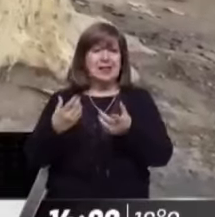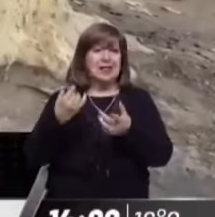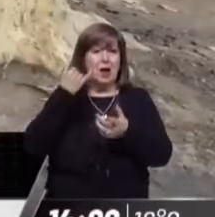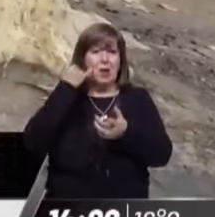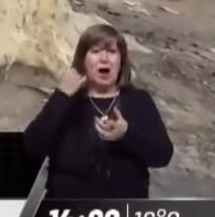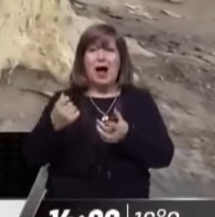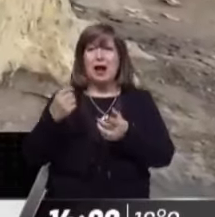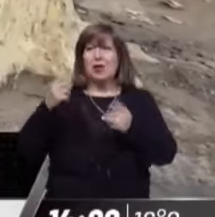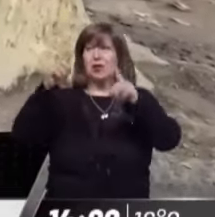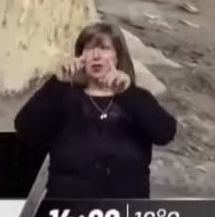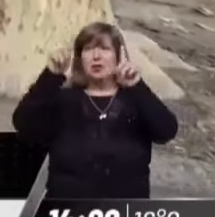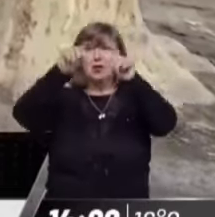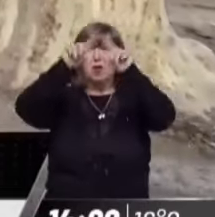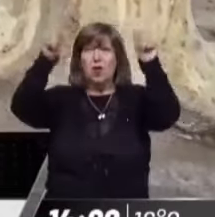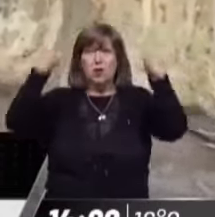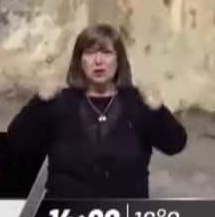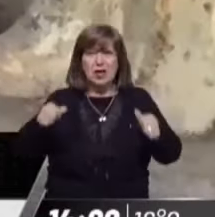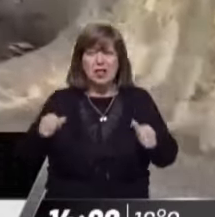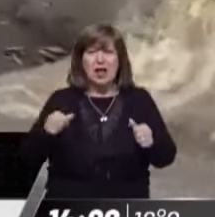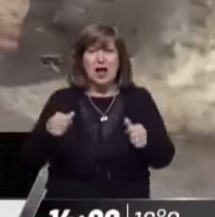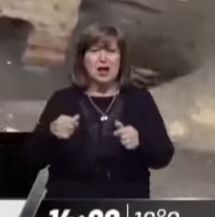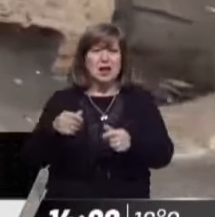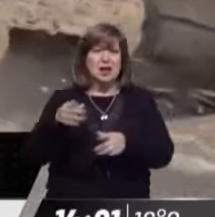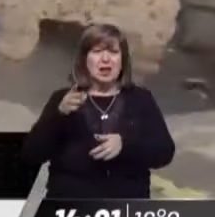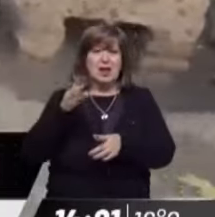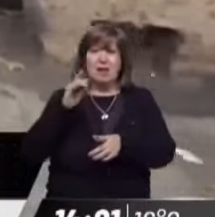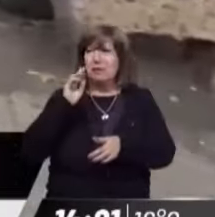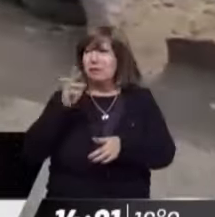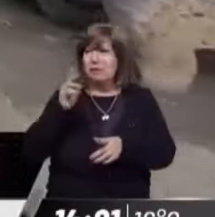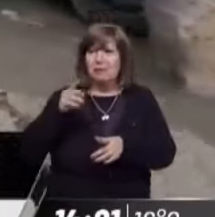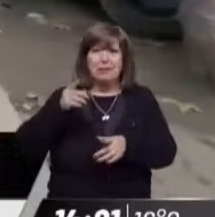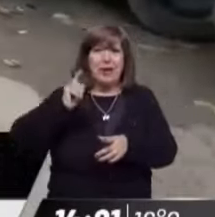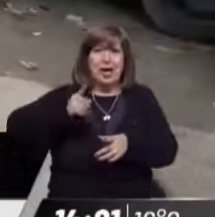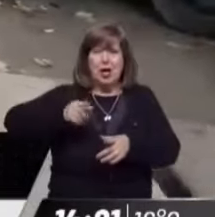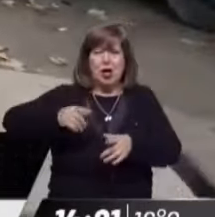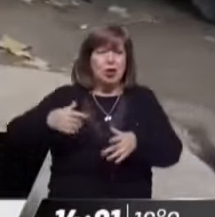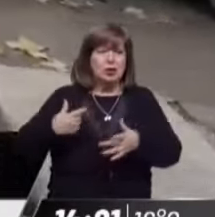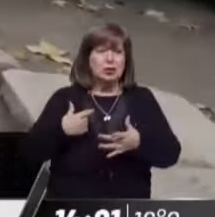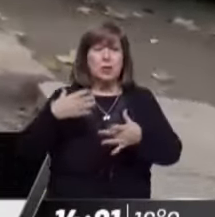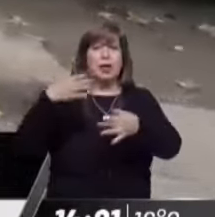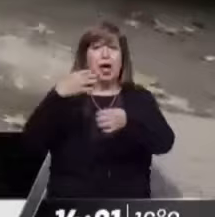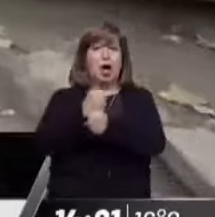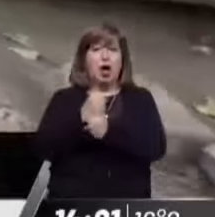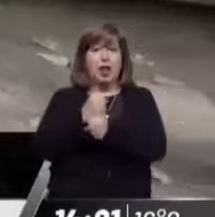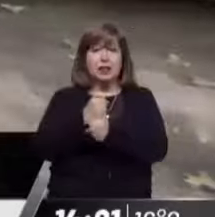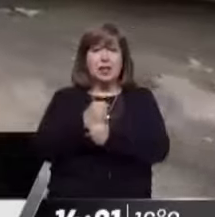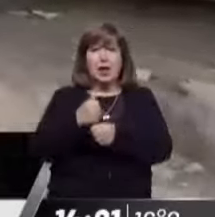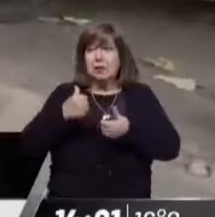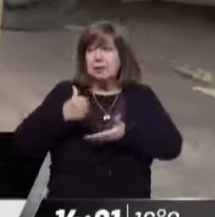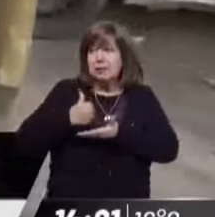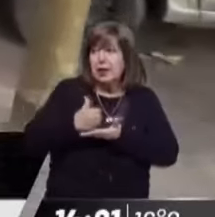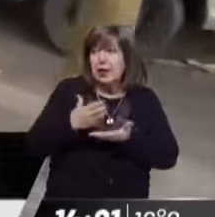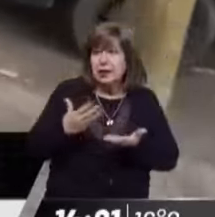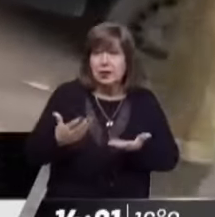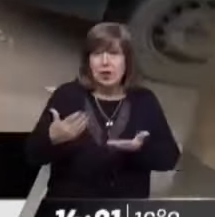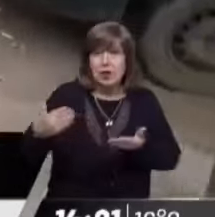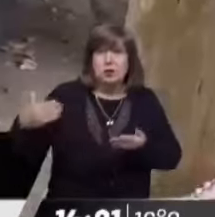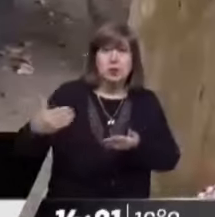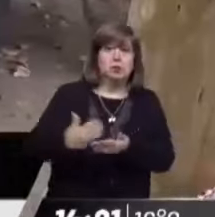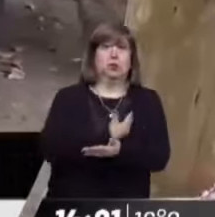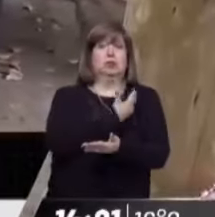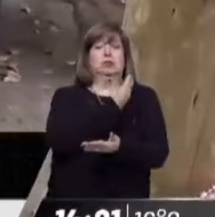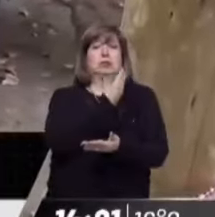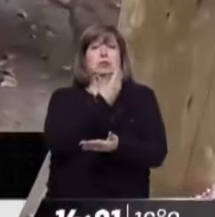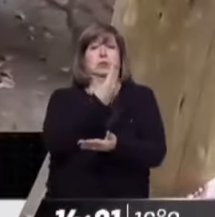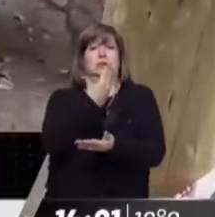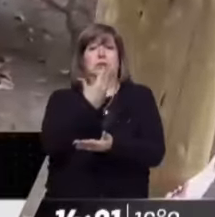señales porque es una autopos tener dos líneas de colectivo por acá es muy peligrosa esta calle y permanente